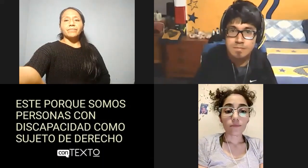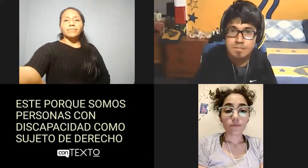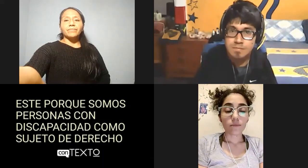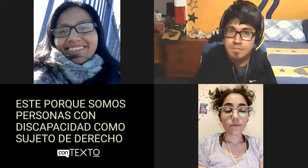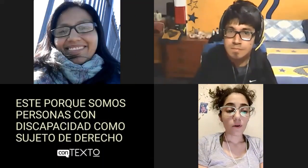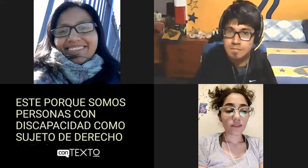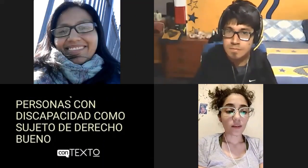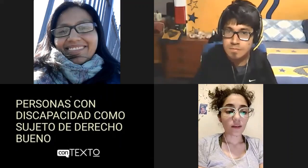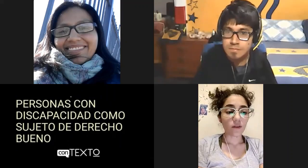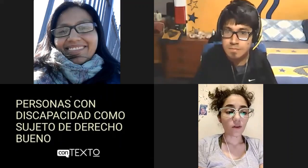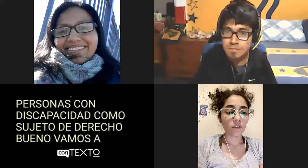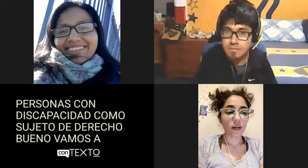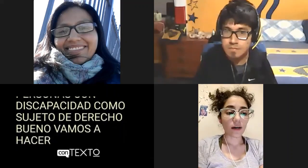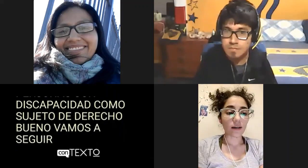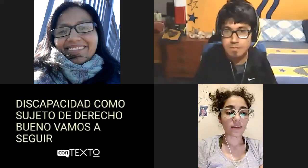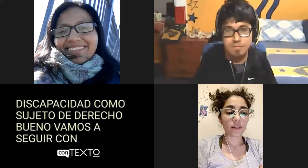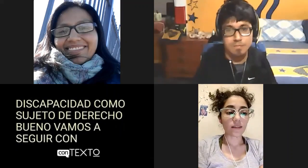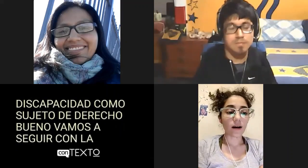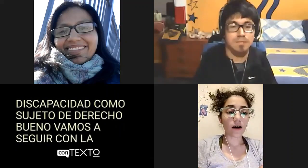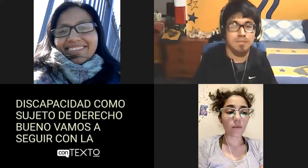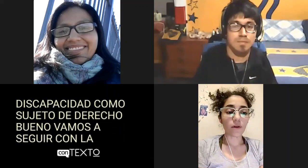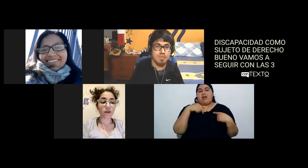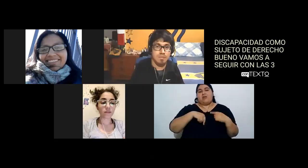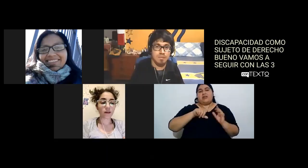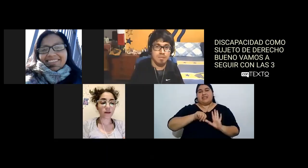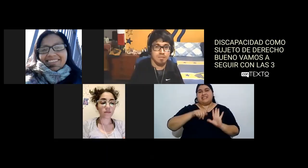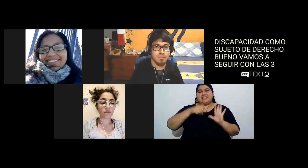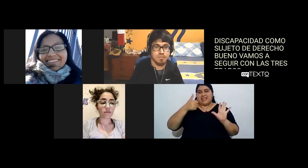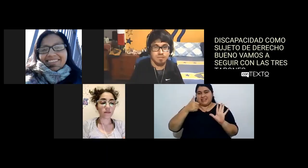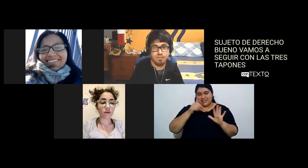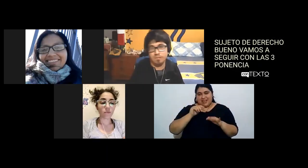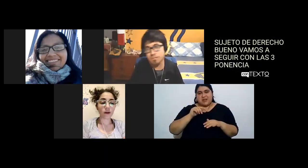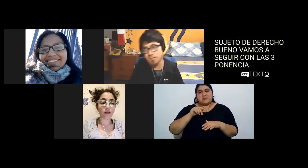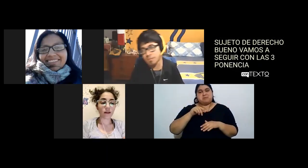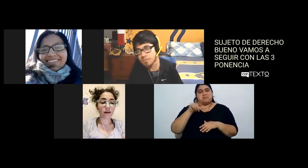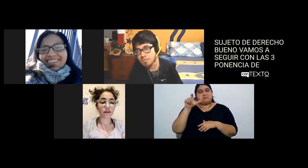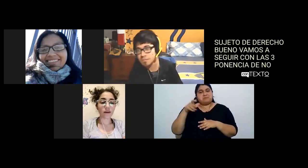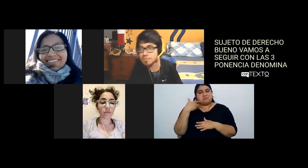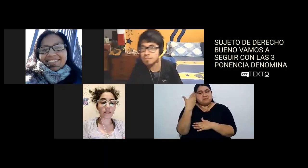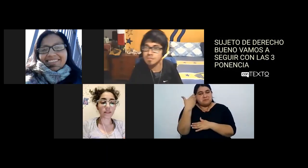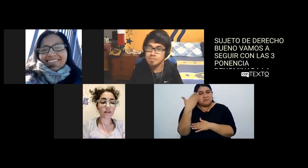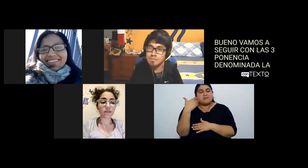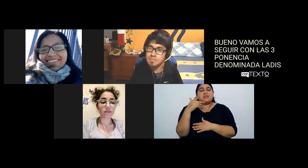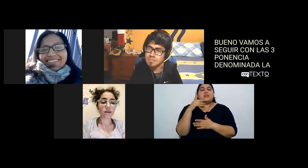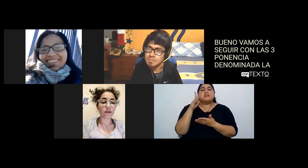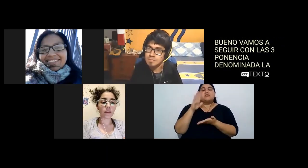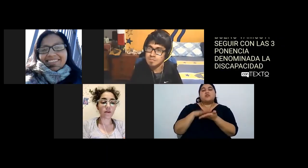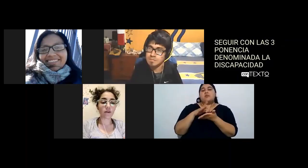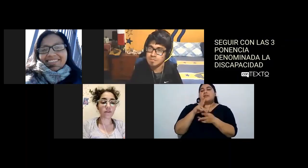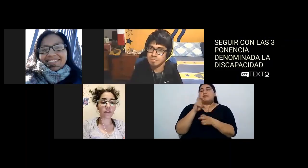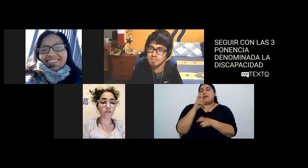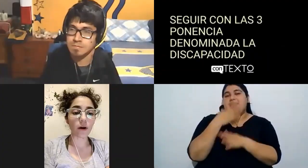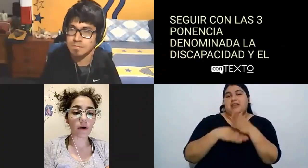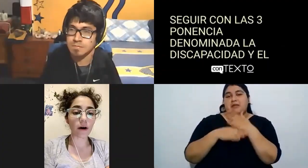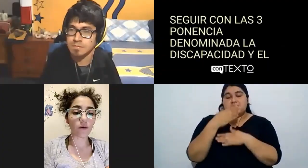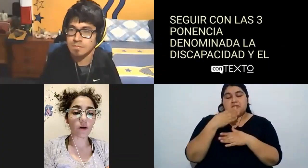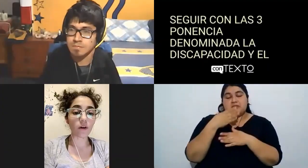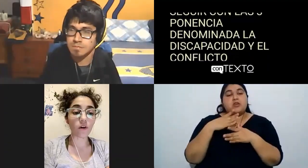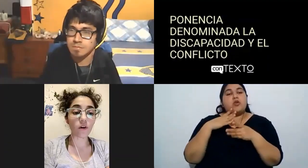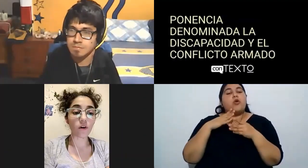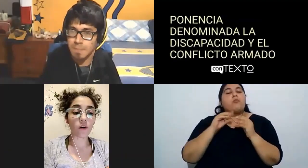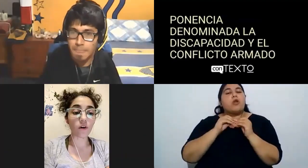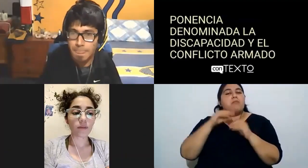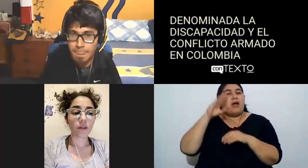Bueno, vamos a seguir con la sexta ponencia, denominada La discapacidad y el conflicto armado